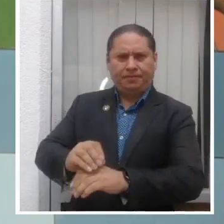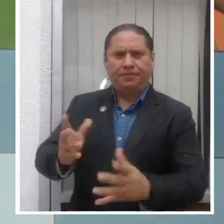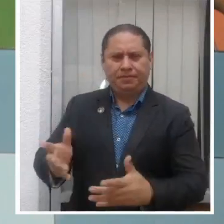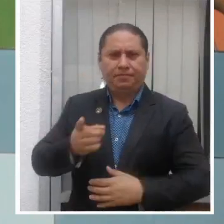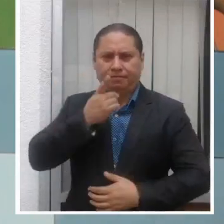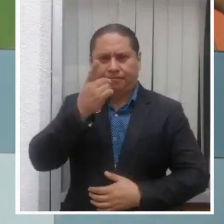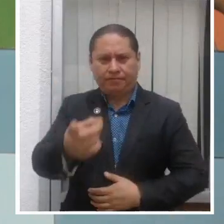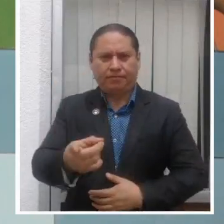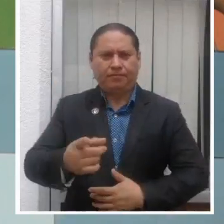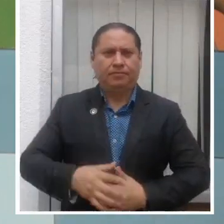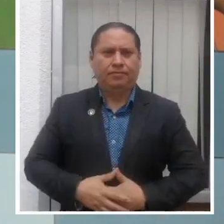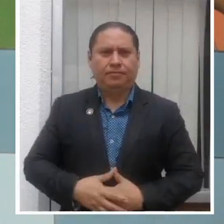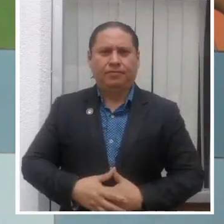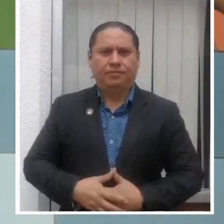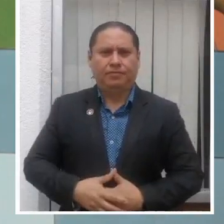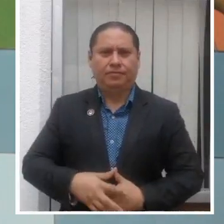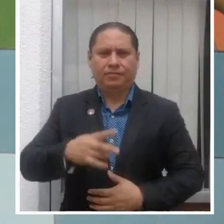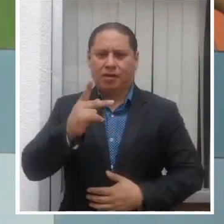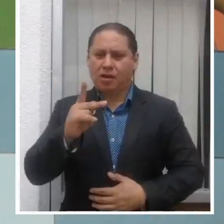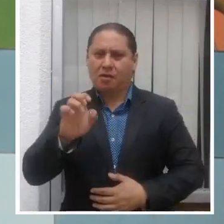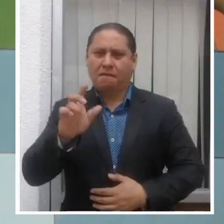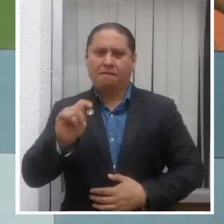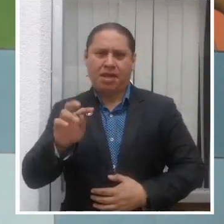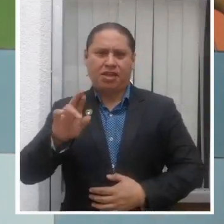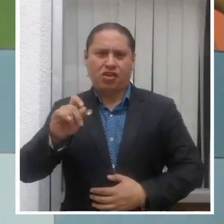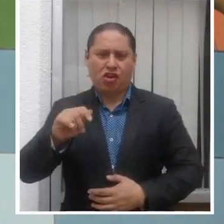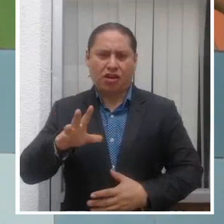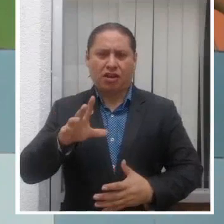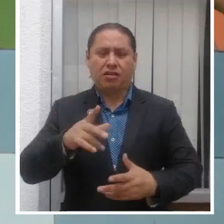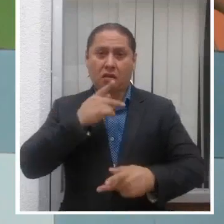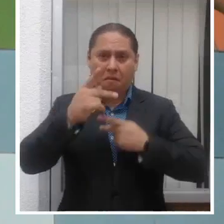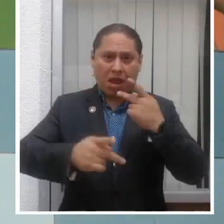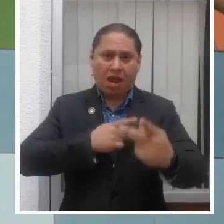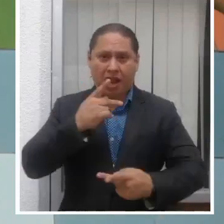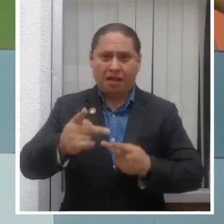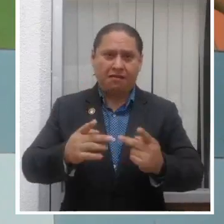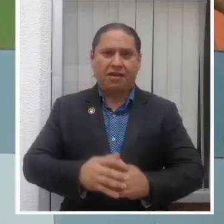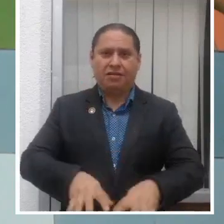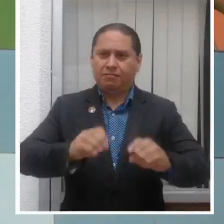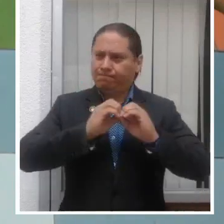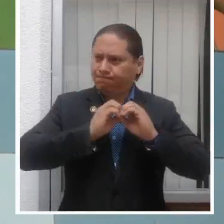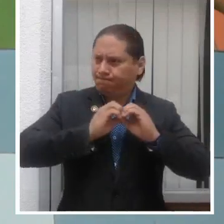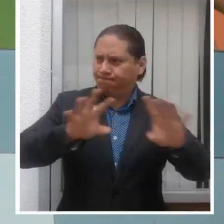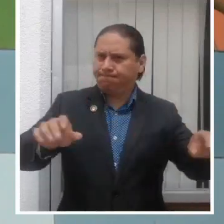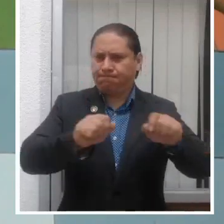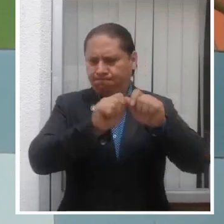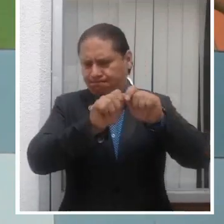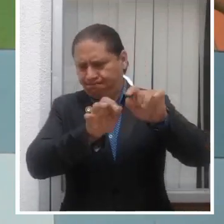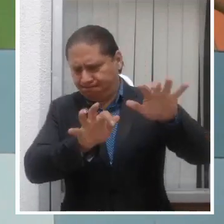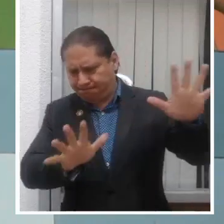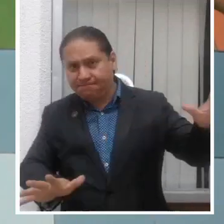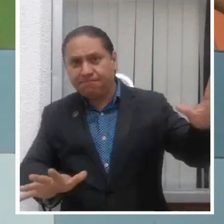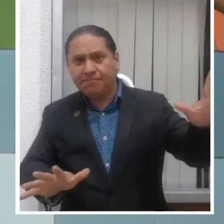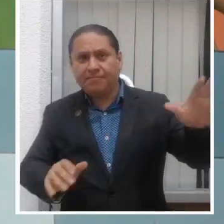podemos decir la Petrona de que tus palabras tienen que llegar a todos los rincones, no solamente a los